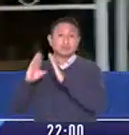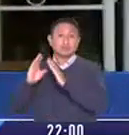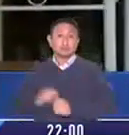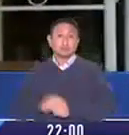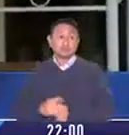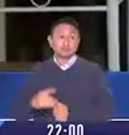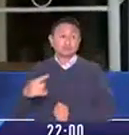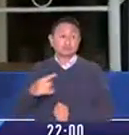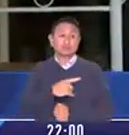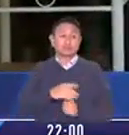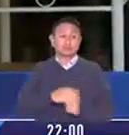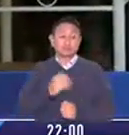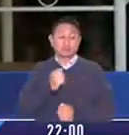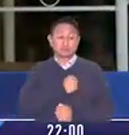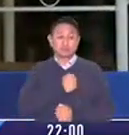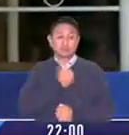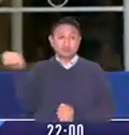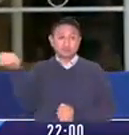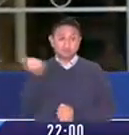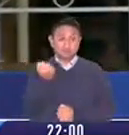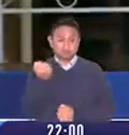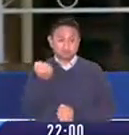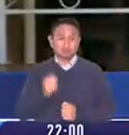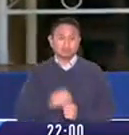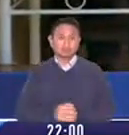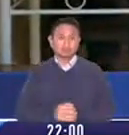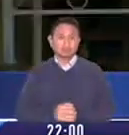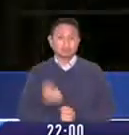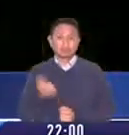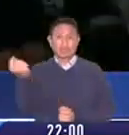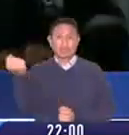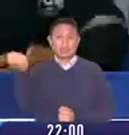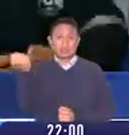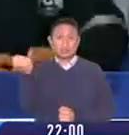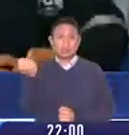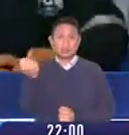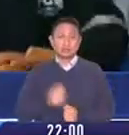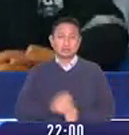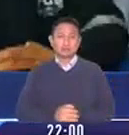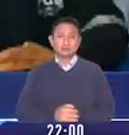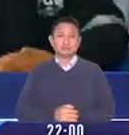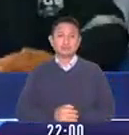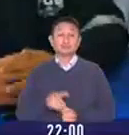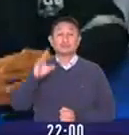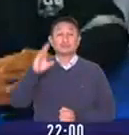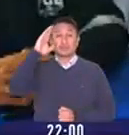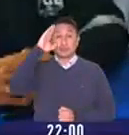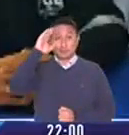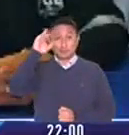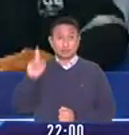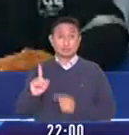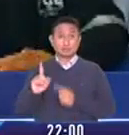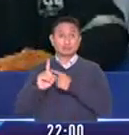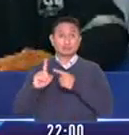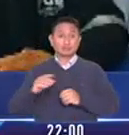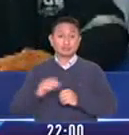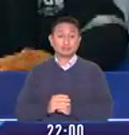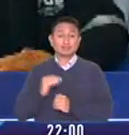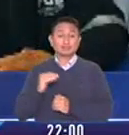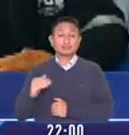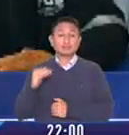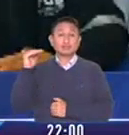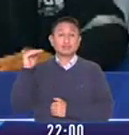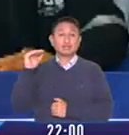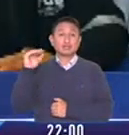que no acabe con su propia existencia. Tenía un cuchillo en las manos. Claro, este servidor policial tiene el grado de cabo segundo de